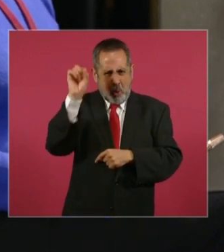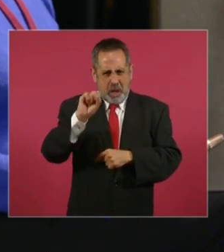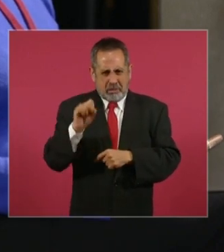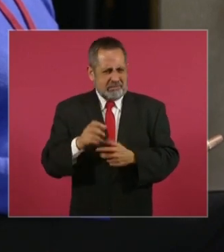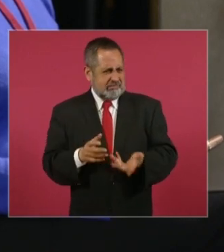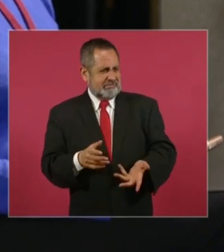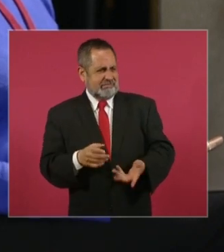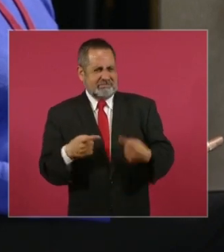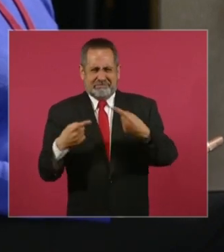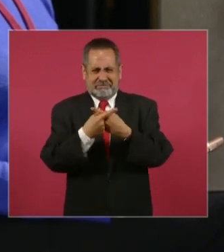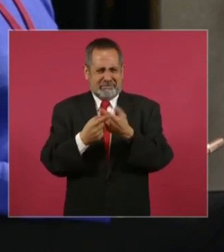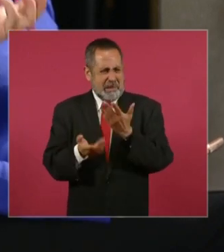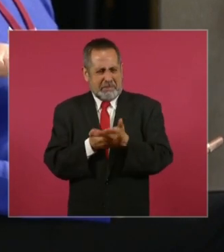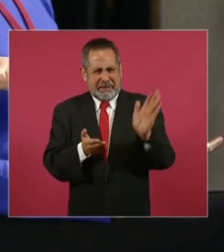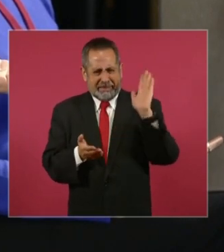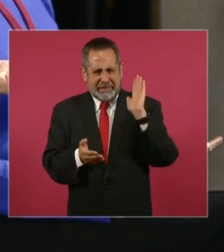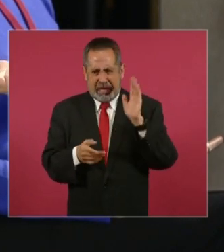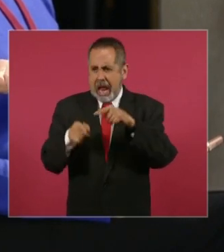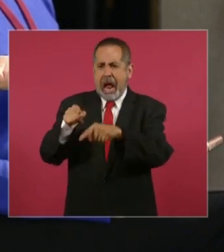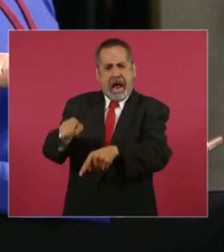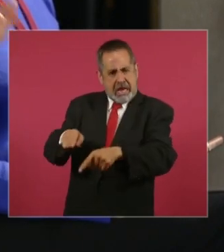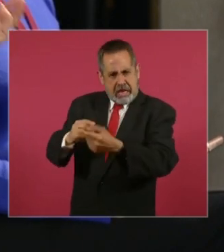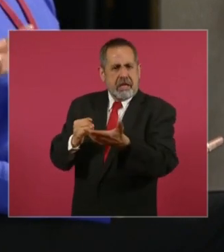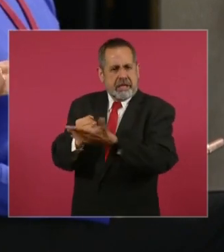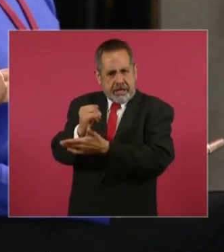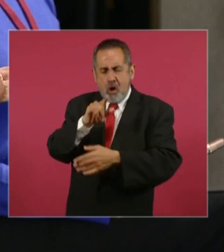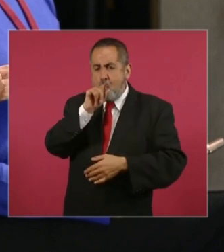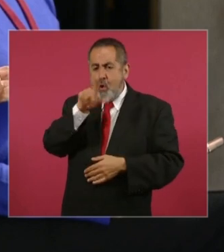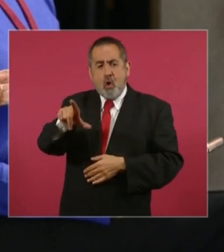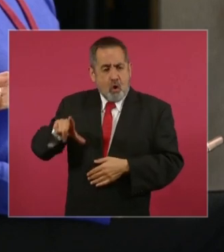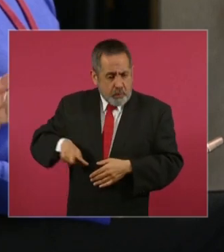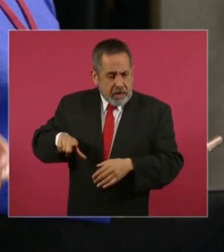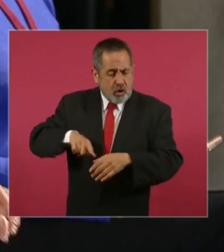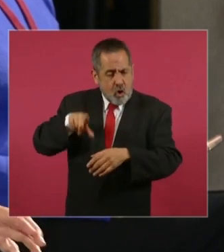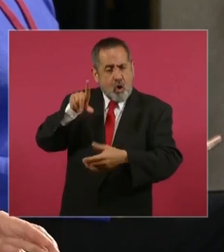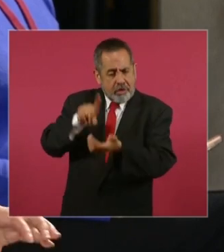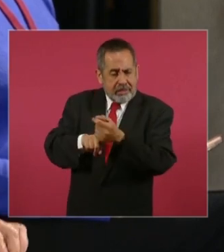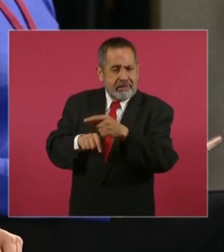las obtuvieron, sí, cuando hay una resolución por parte